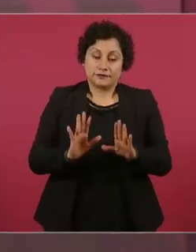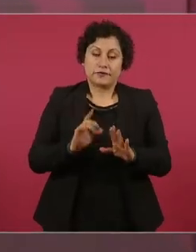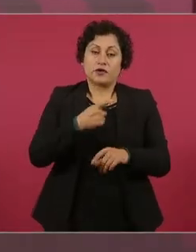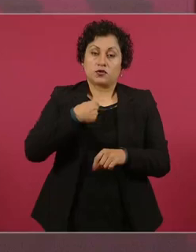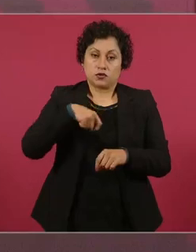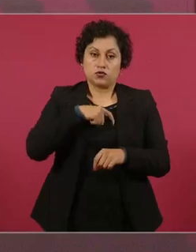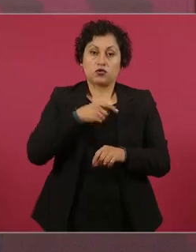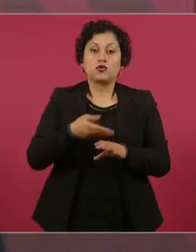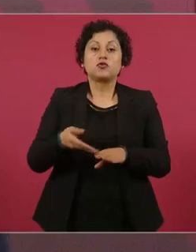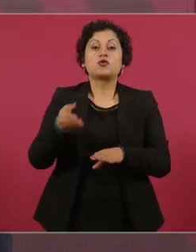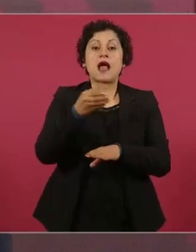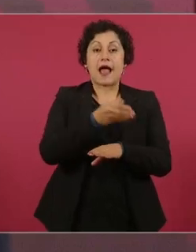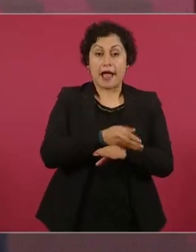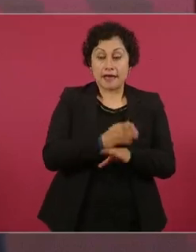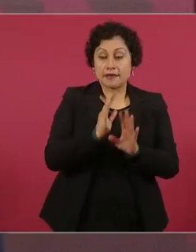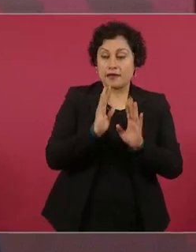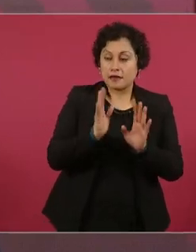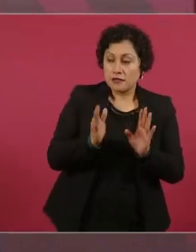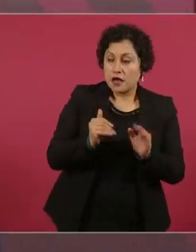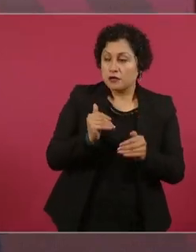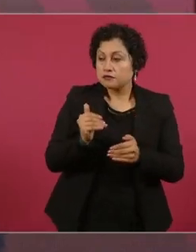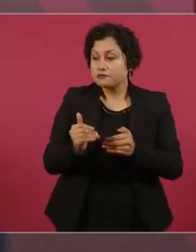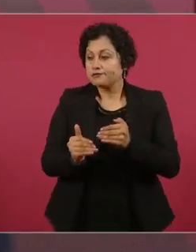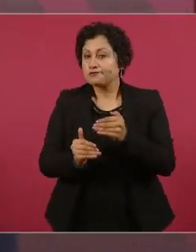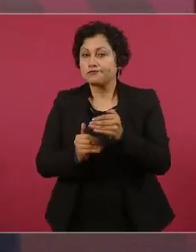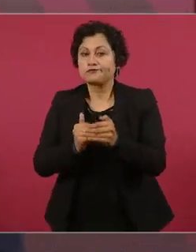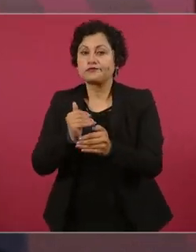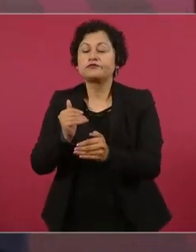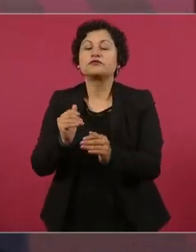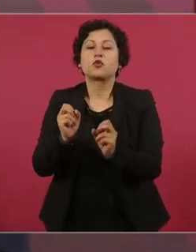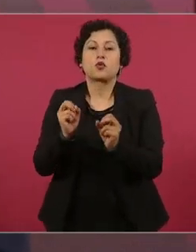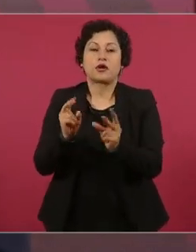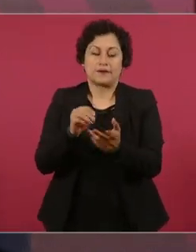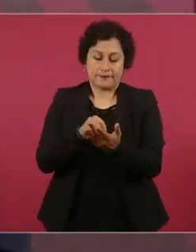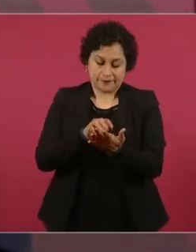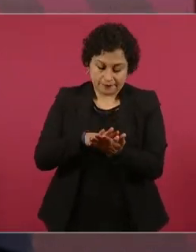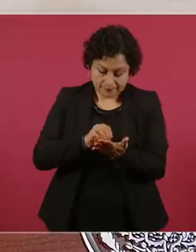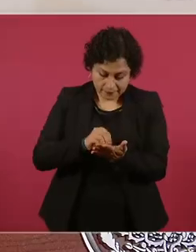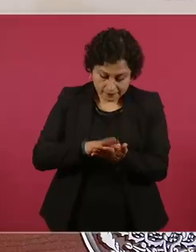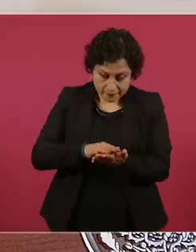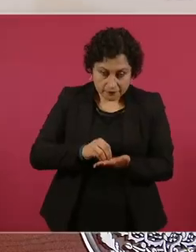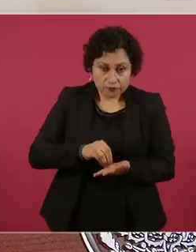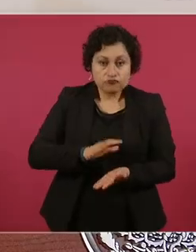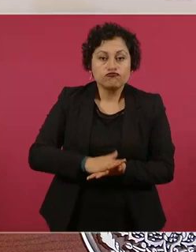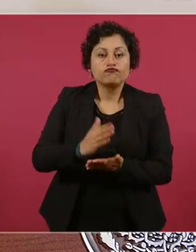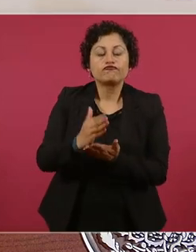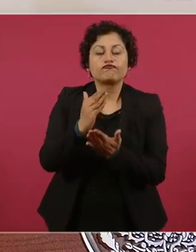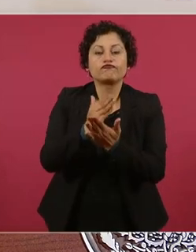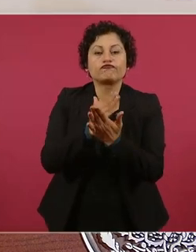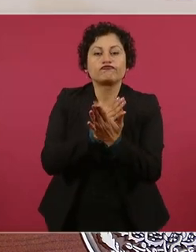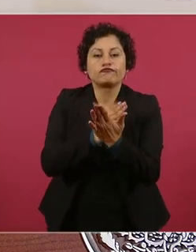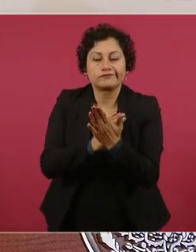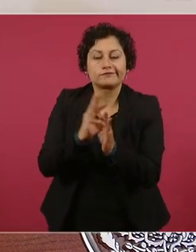cuando se nos presenta la pandemia. ¿Por qué salimos adelante?